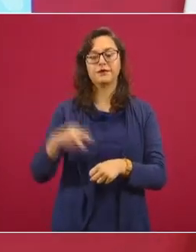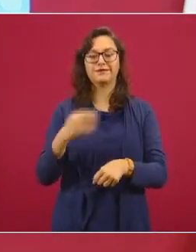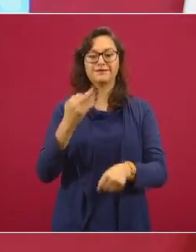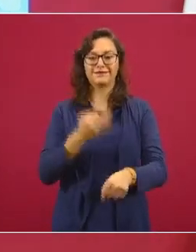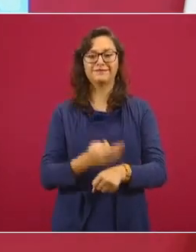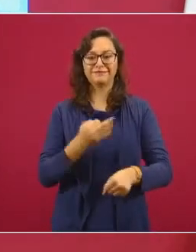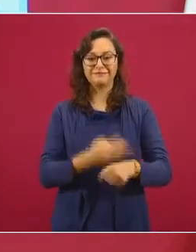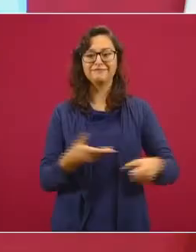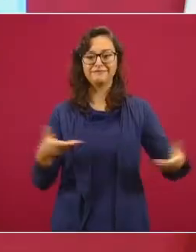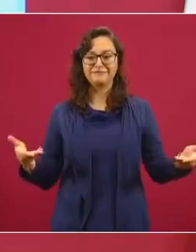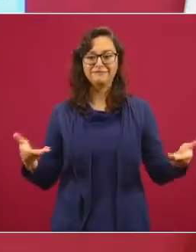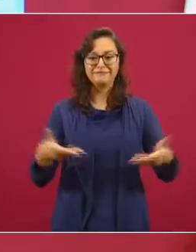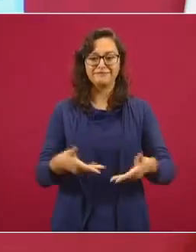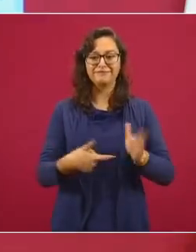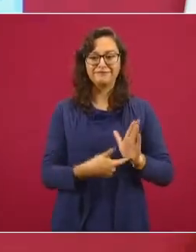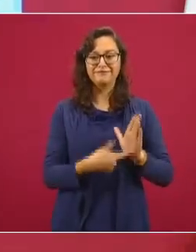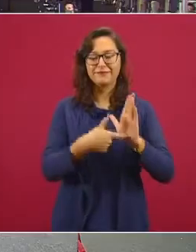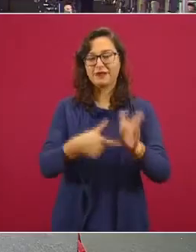cancelar